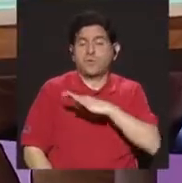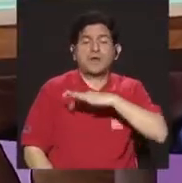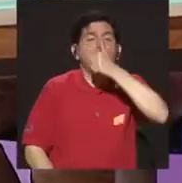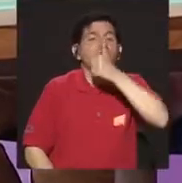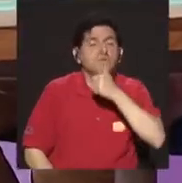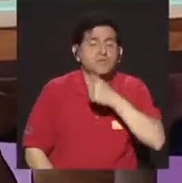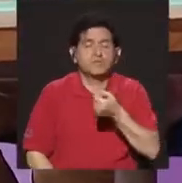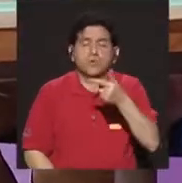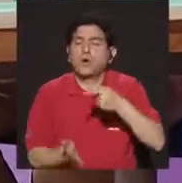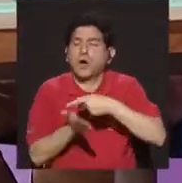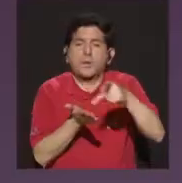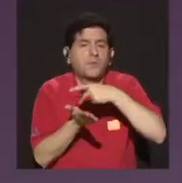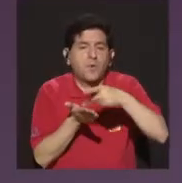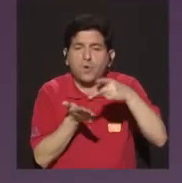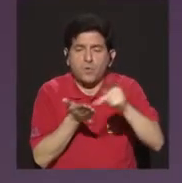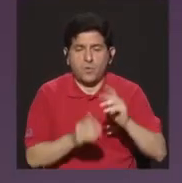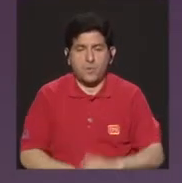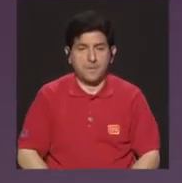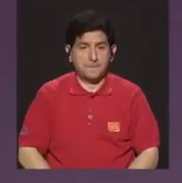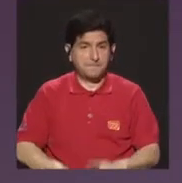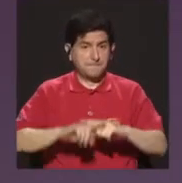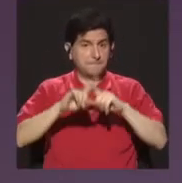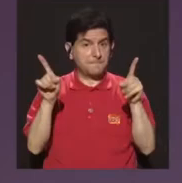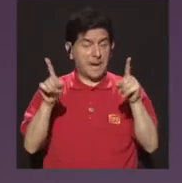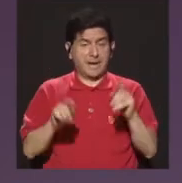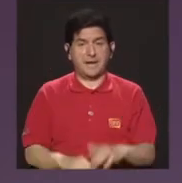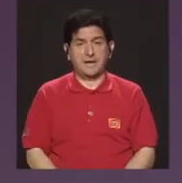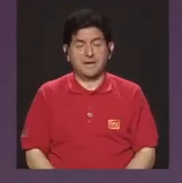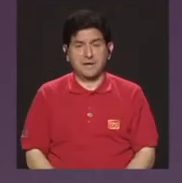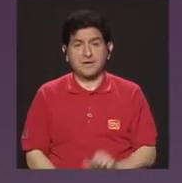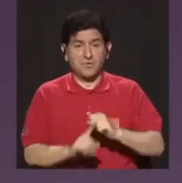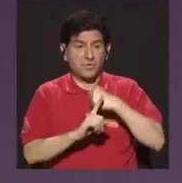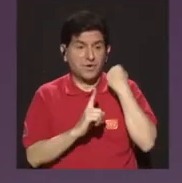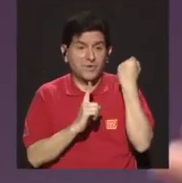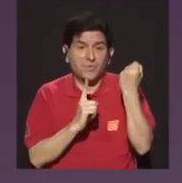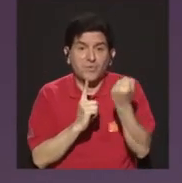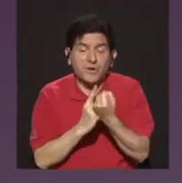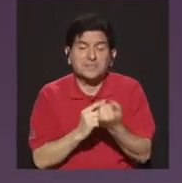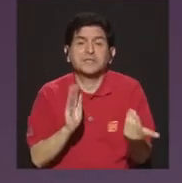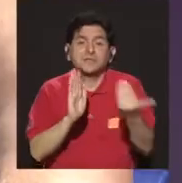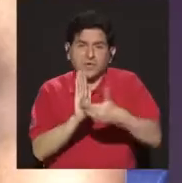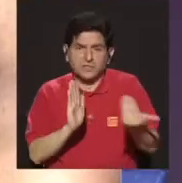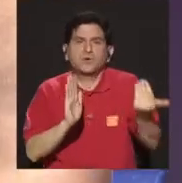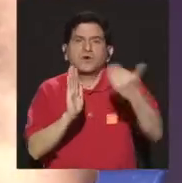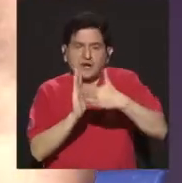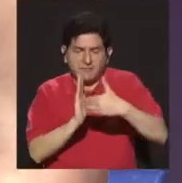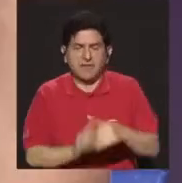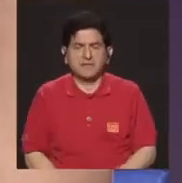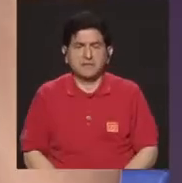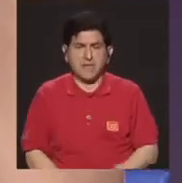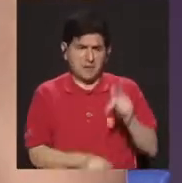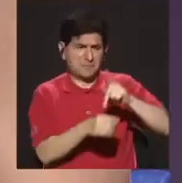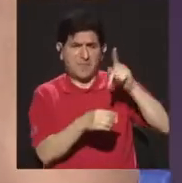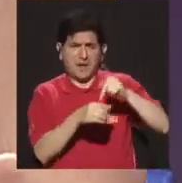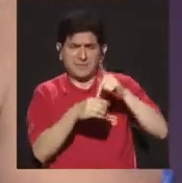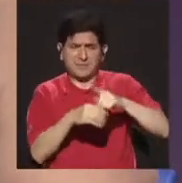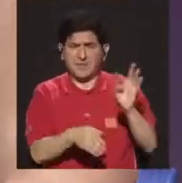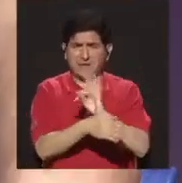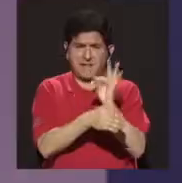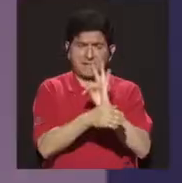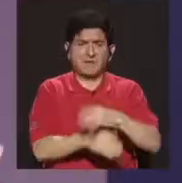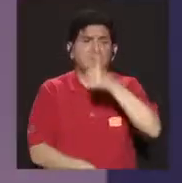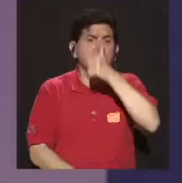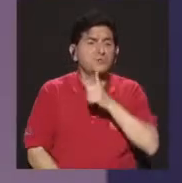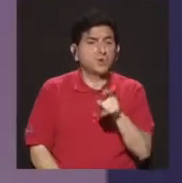bajo costo de pago verdad pero muy importante poder participar en la televisión privada por ejemplo